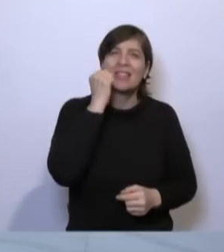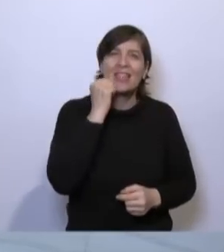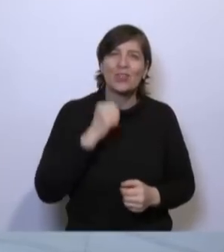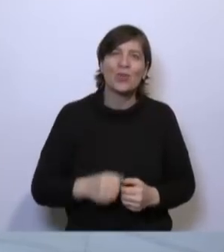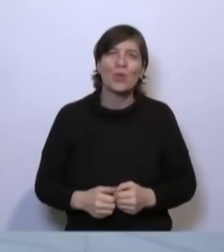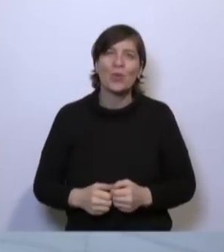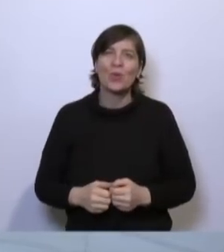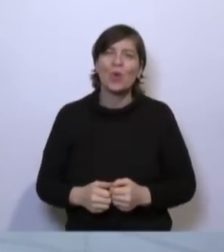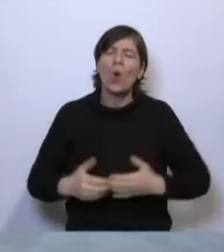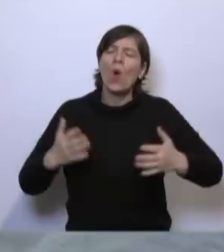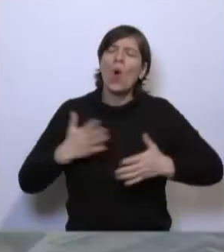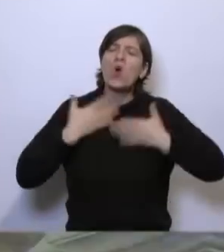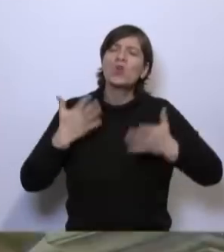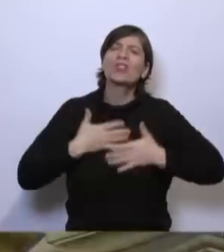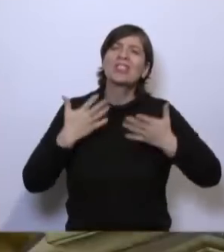el Señor.